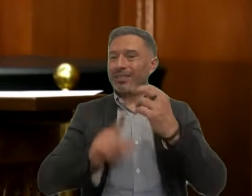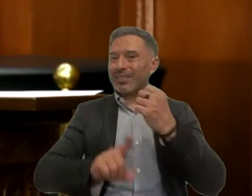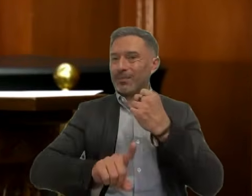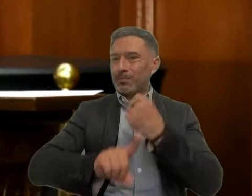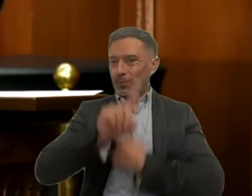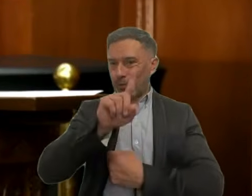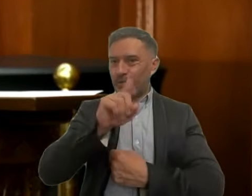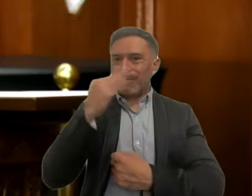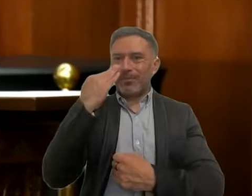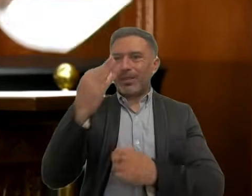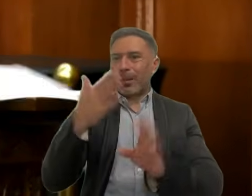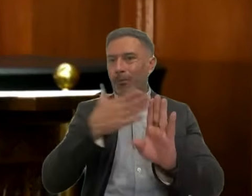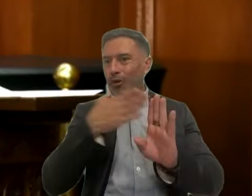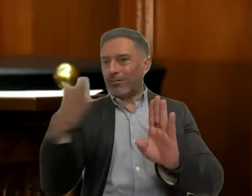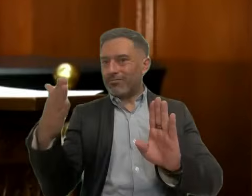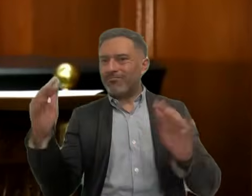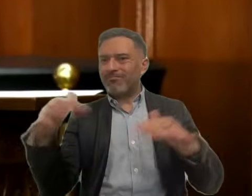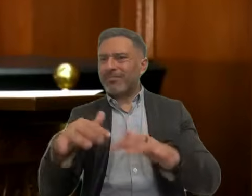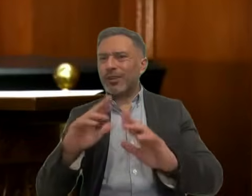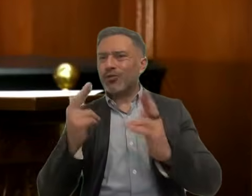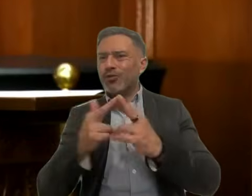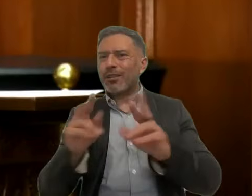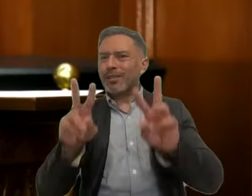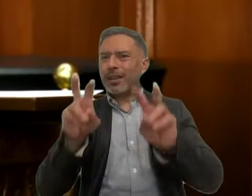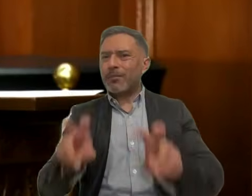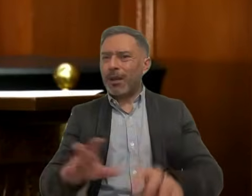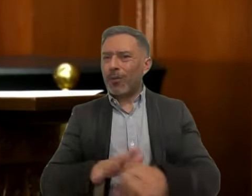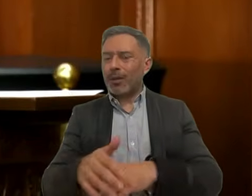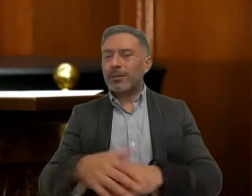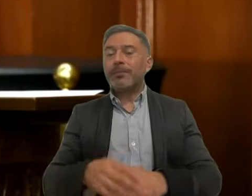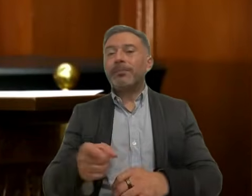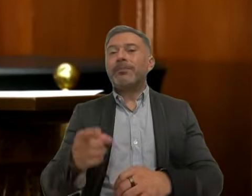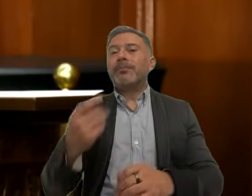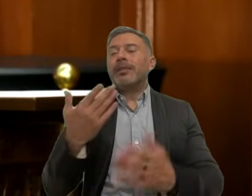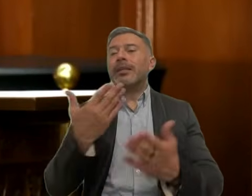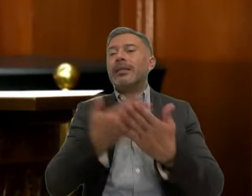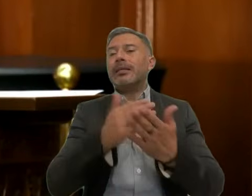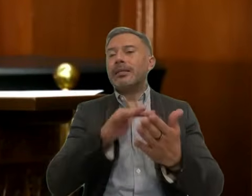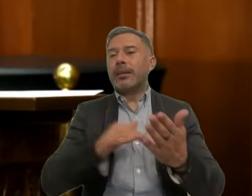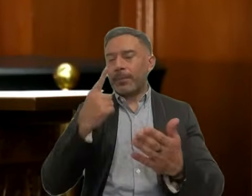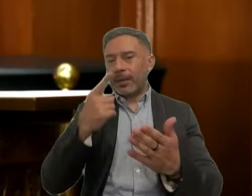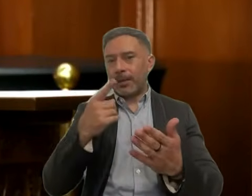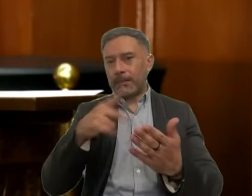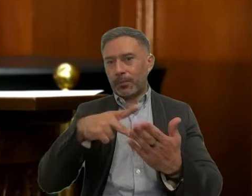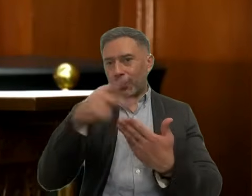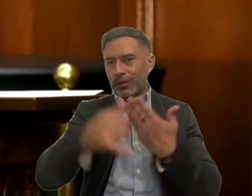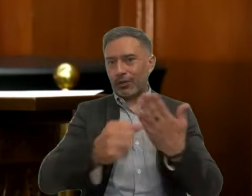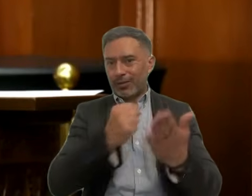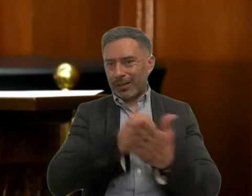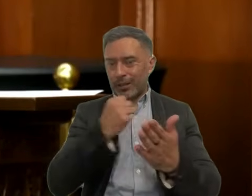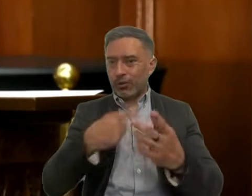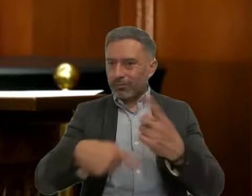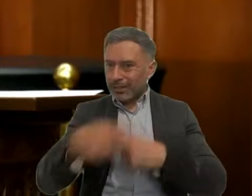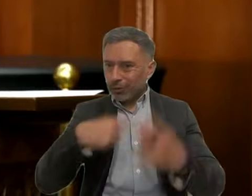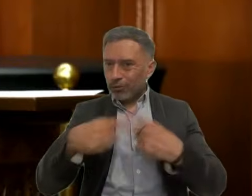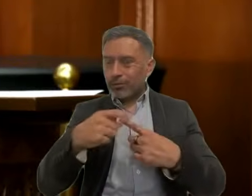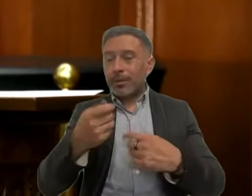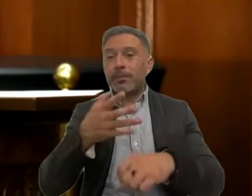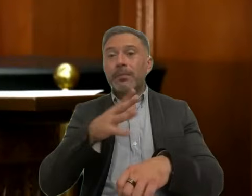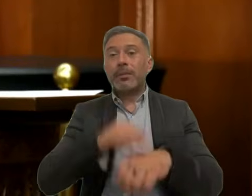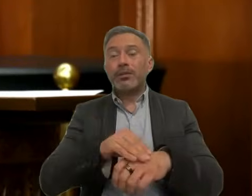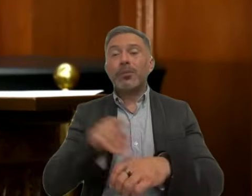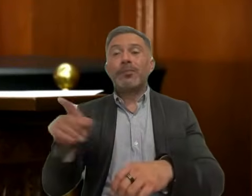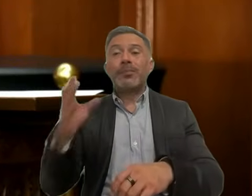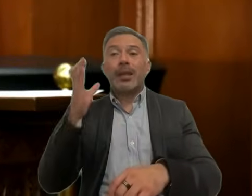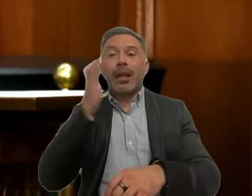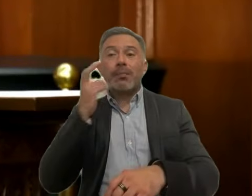los siguientes: discusión y resolución del dictamen de la iniciativa de decreto por el que se autoriza al Poder